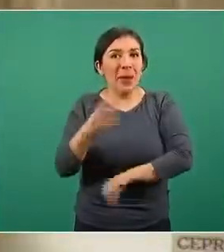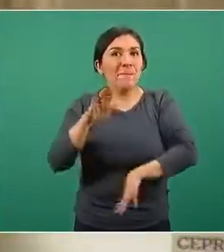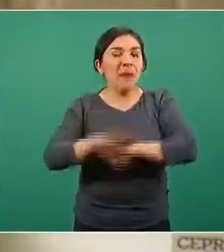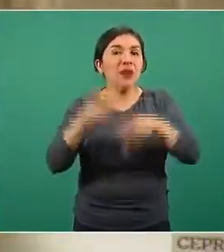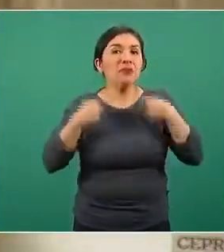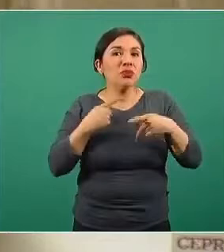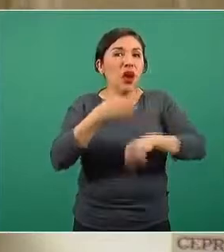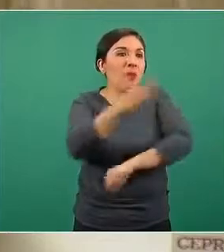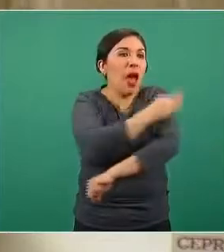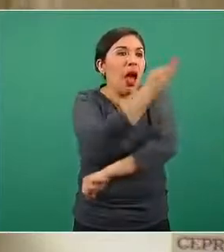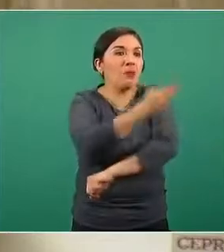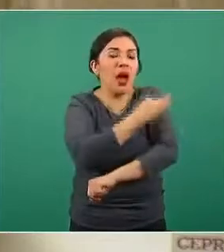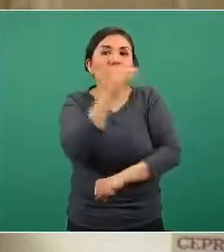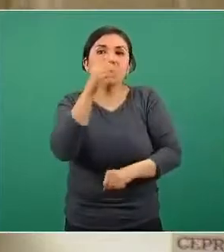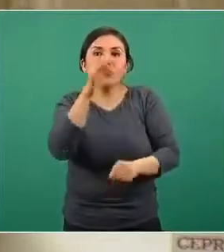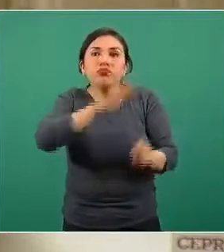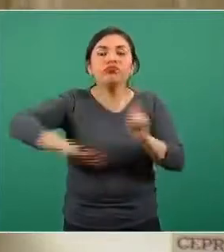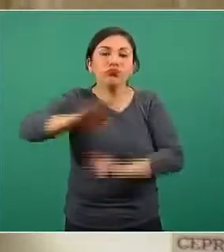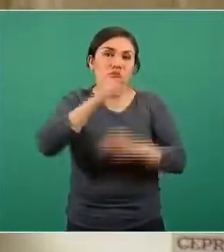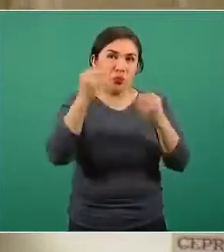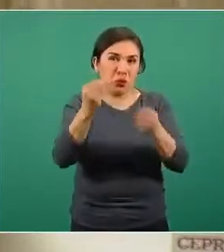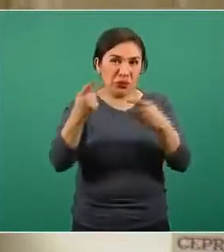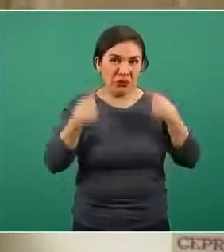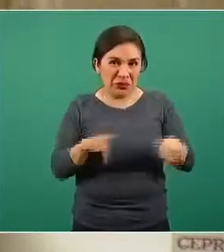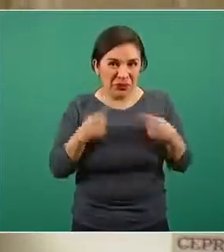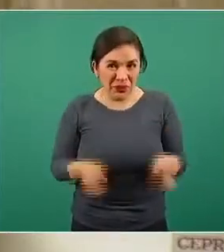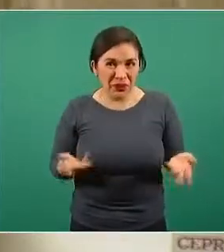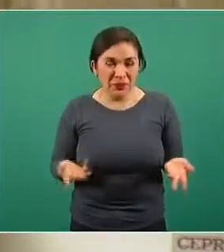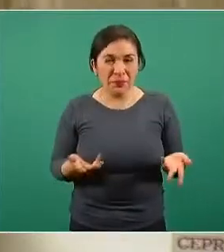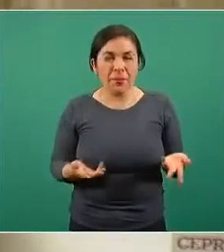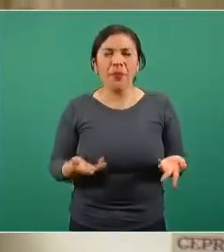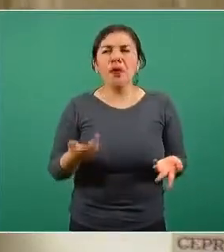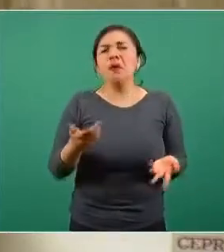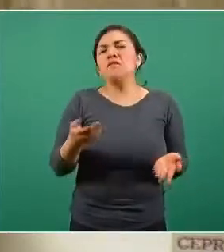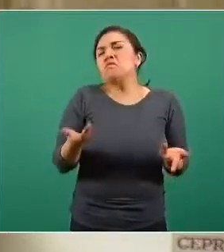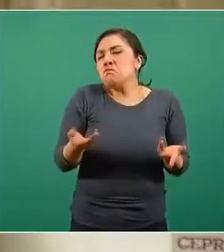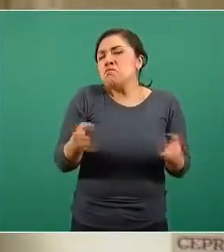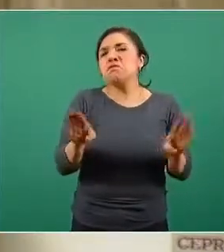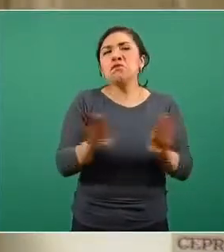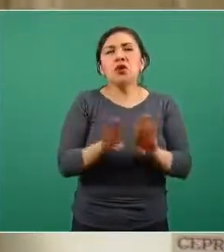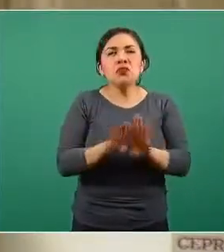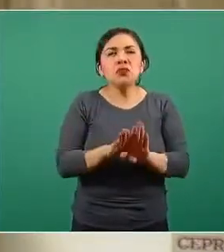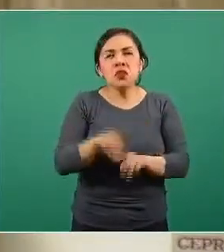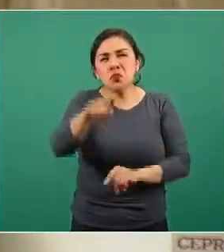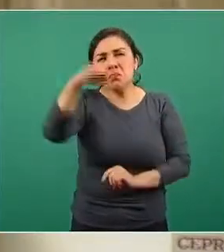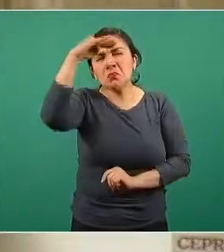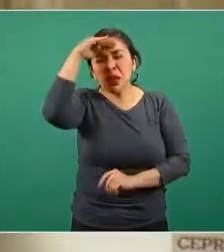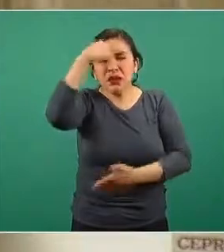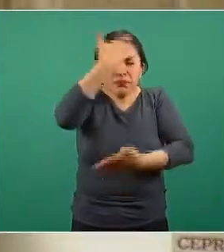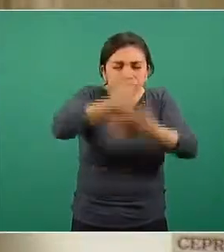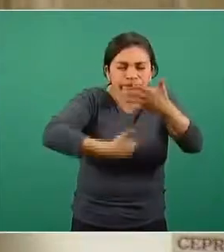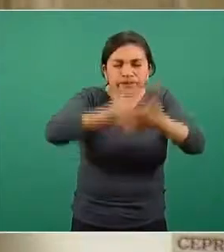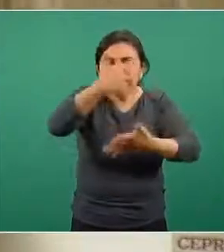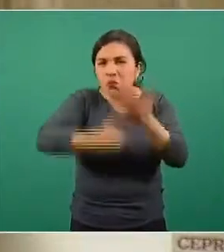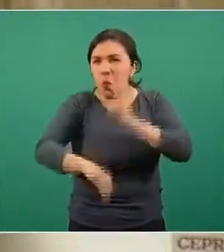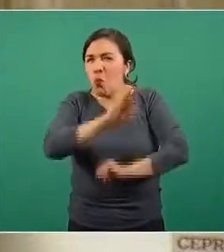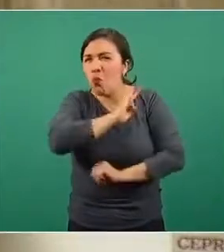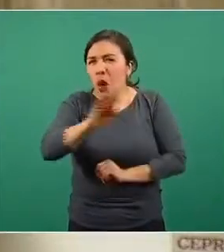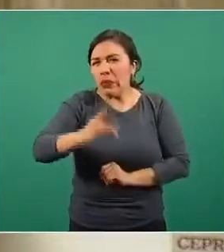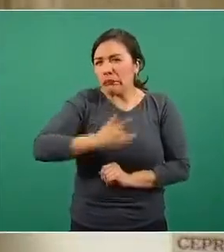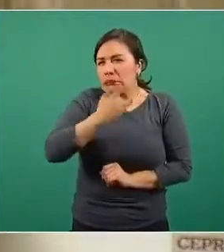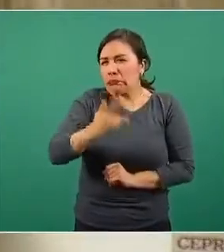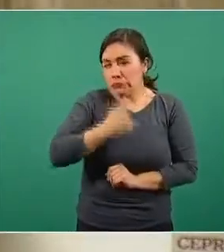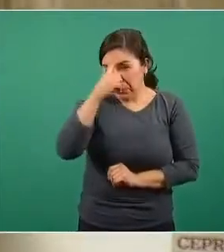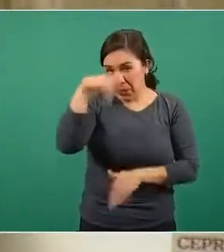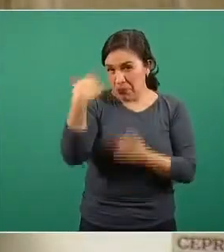masiva a las personas por el coronavirus. ¿Hay algún cálculo o algo que se pueda prever para